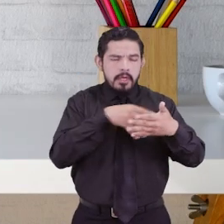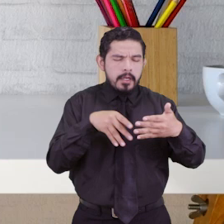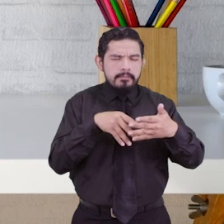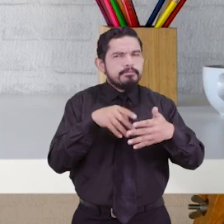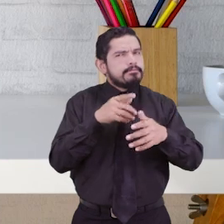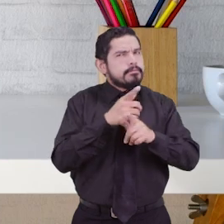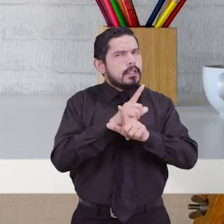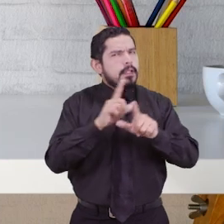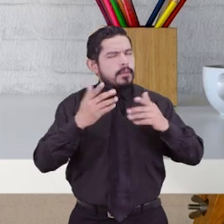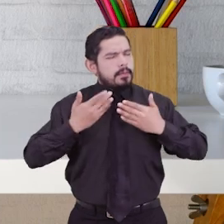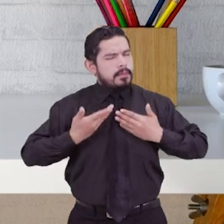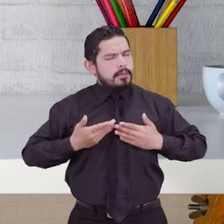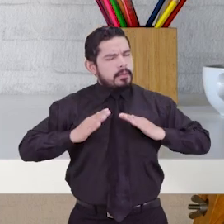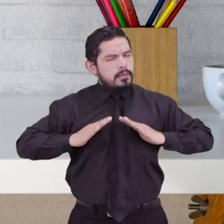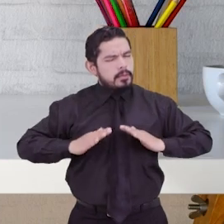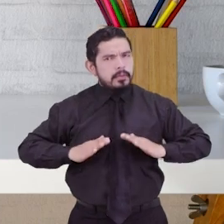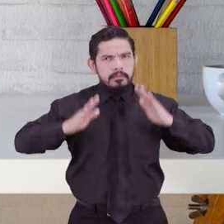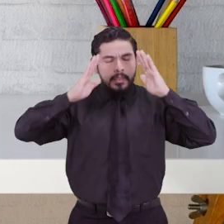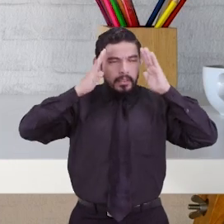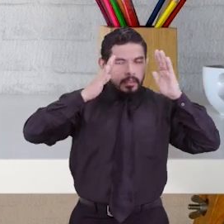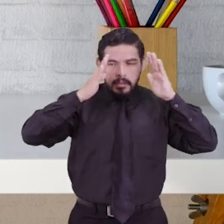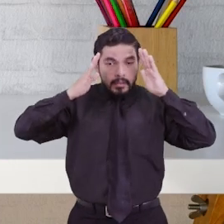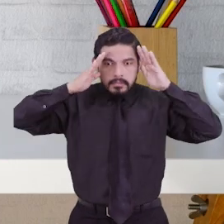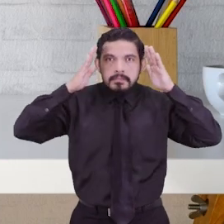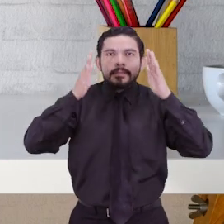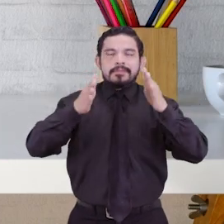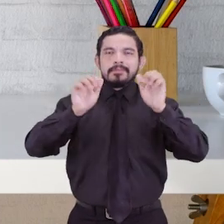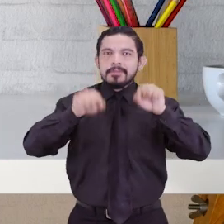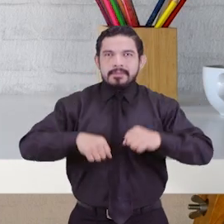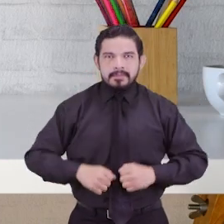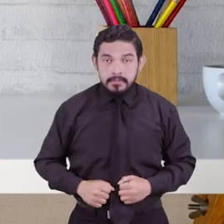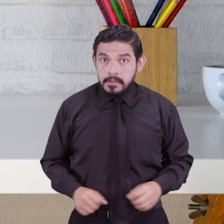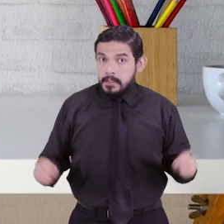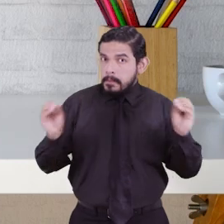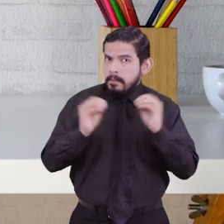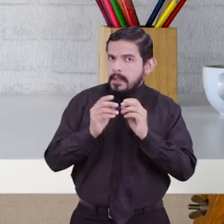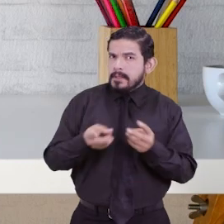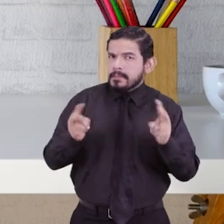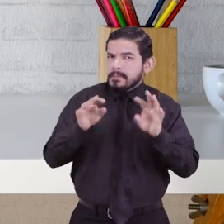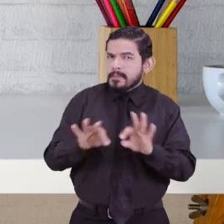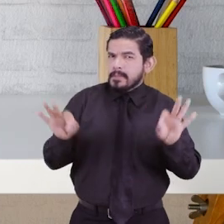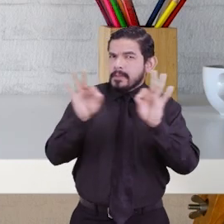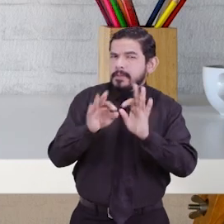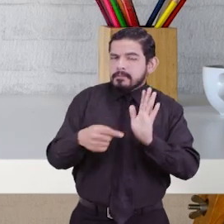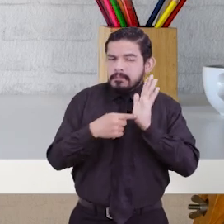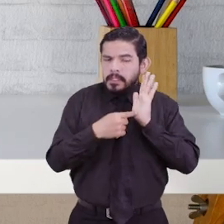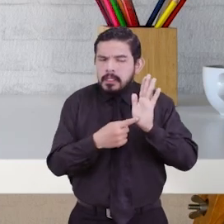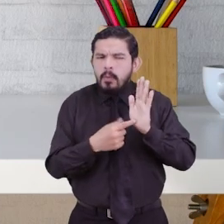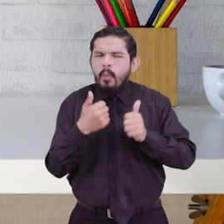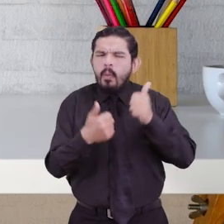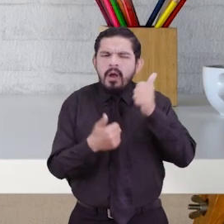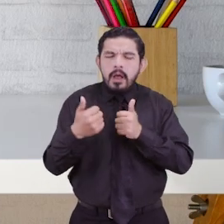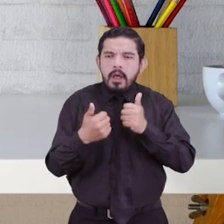específico para descansar y redireccionar tu atención y concentración. También es importante que determines aquellos